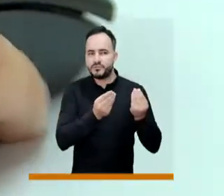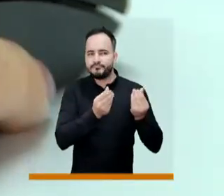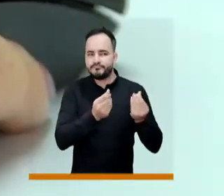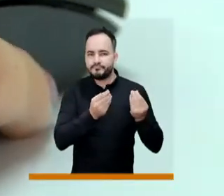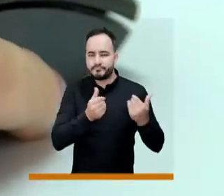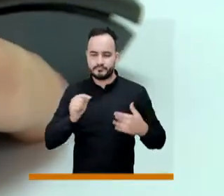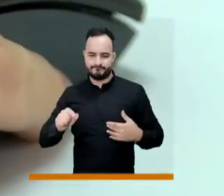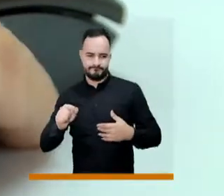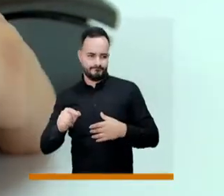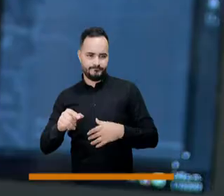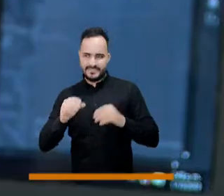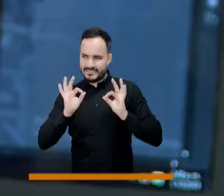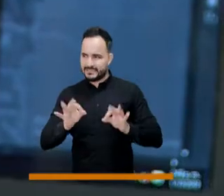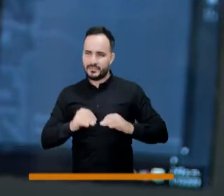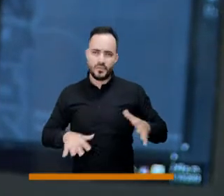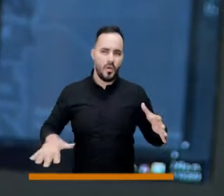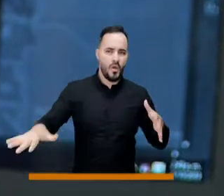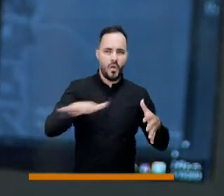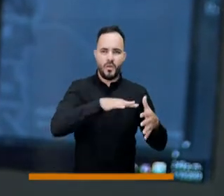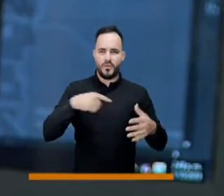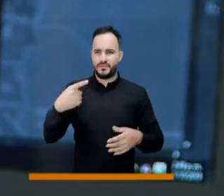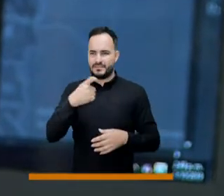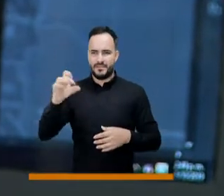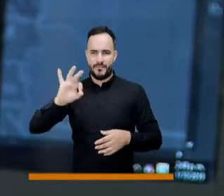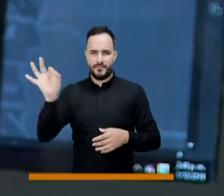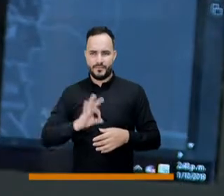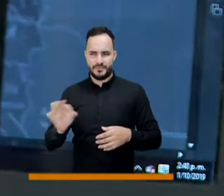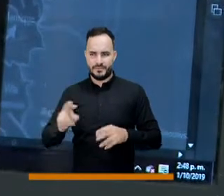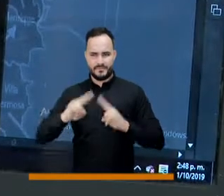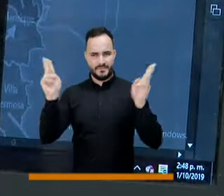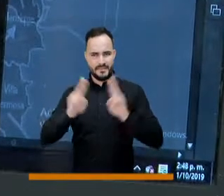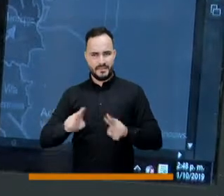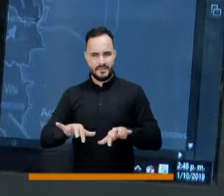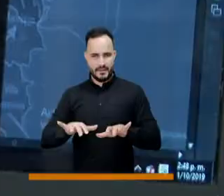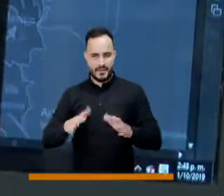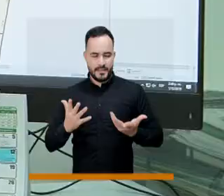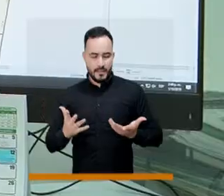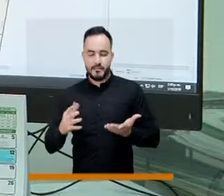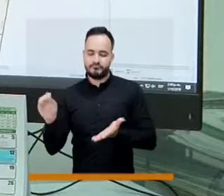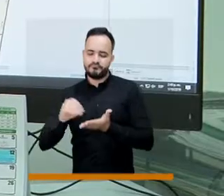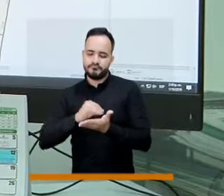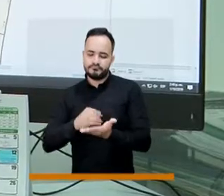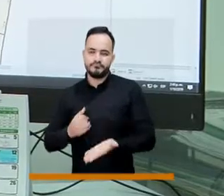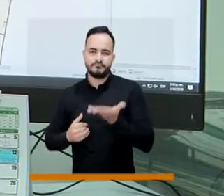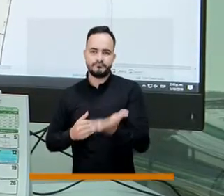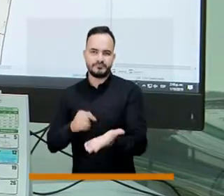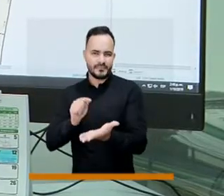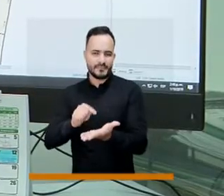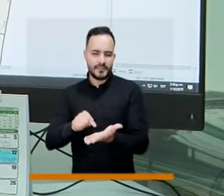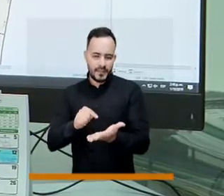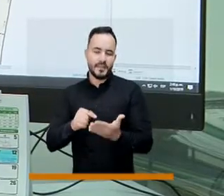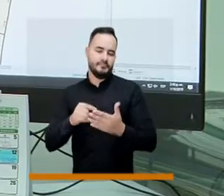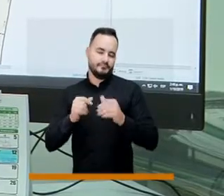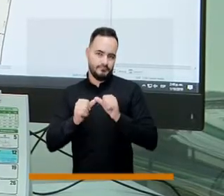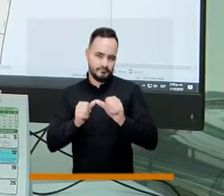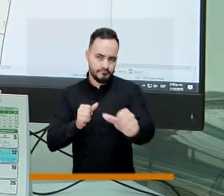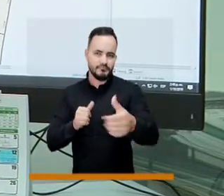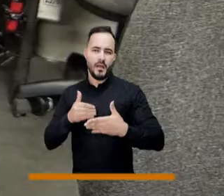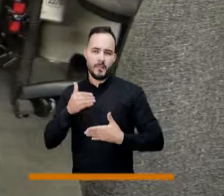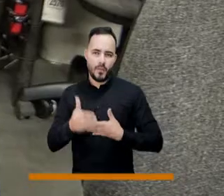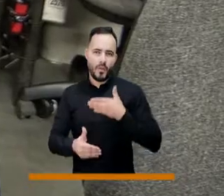que requiere el proyecto para hacer una cobertura al 100%, pues se plantea un programa de